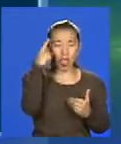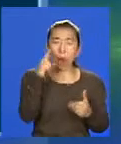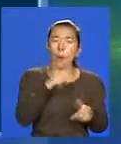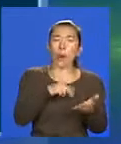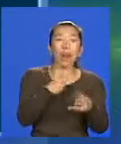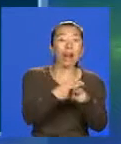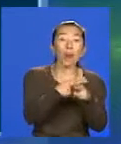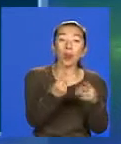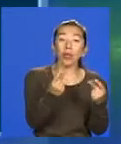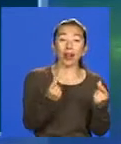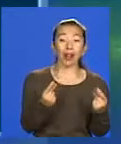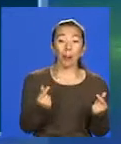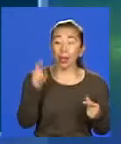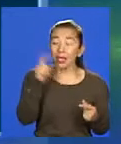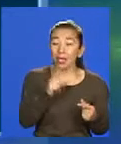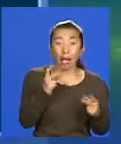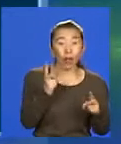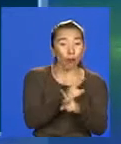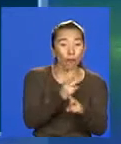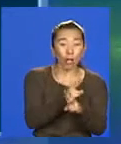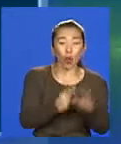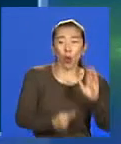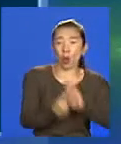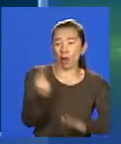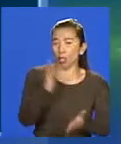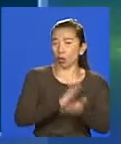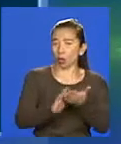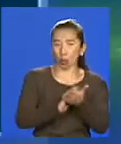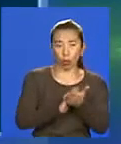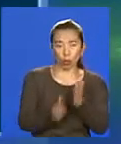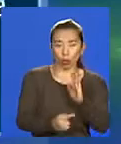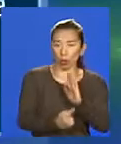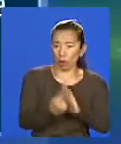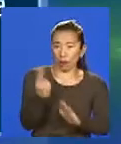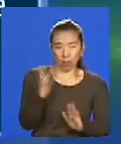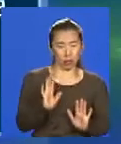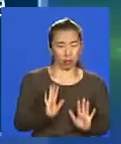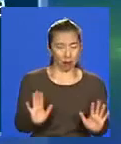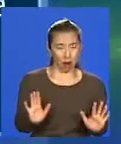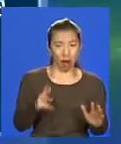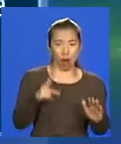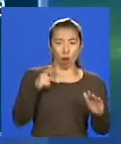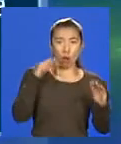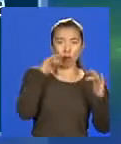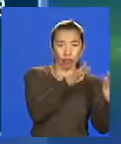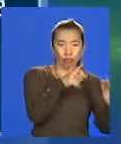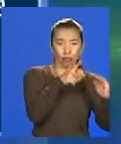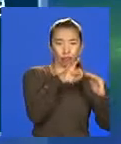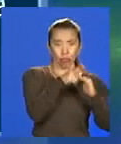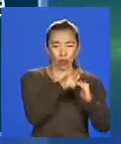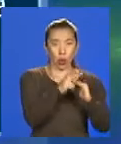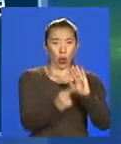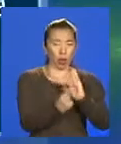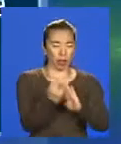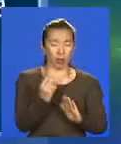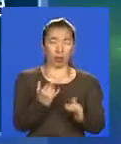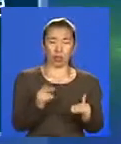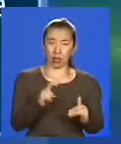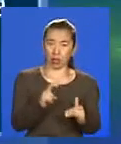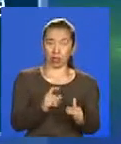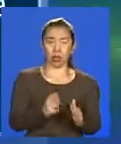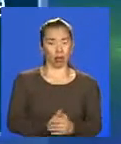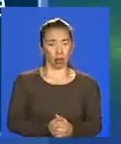medidas para desescalar el conflicto armado, que pueden ser un paso hacia la definición de un cese bilateral y definitivo de hostilidades en